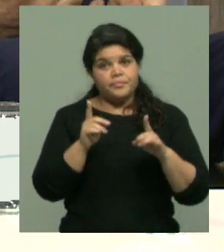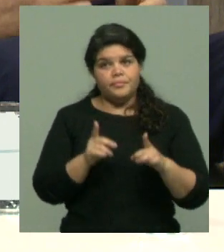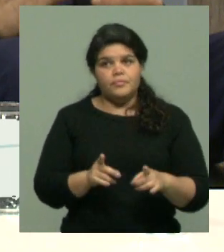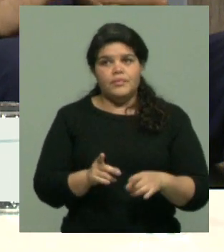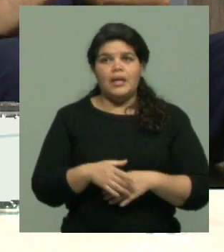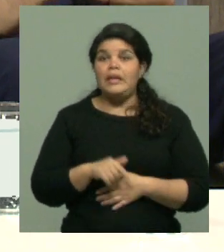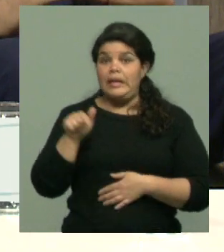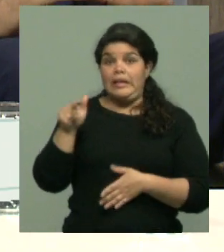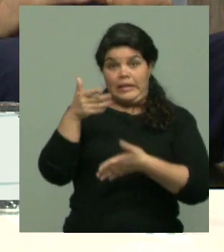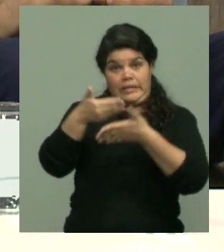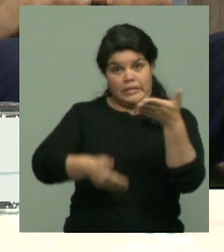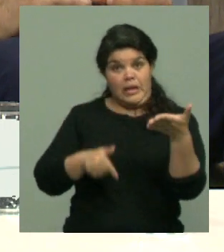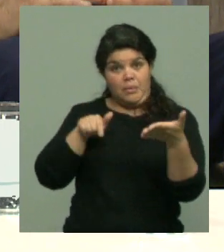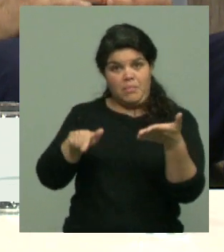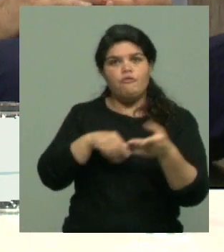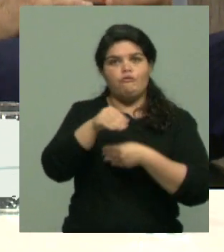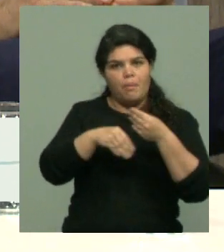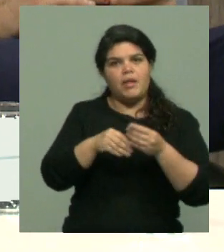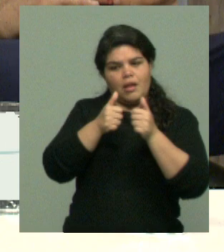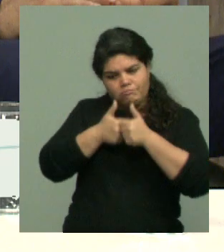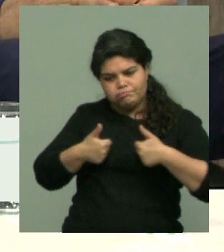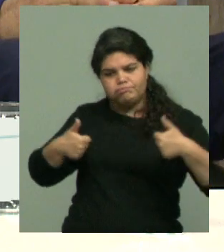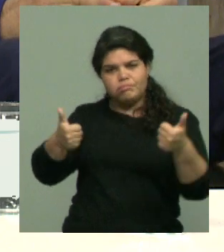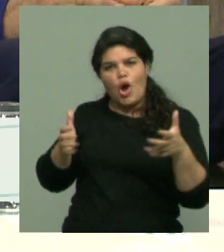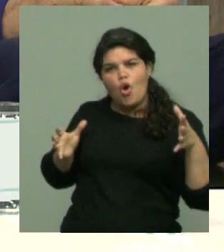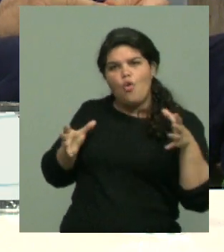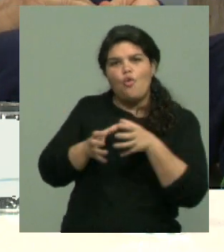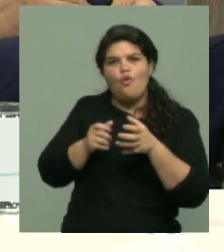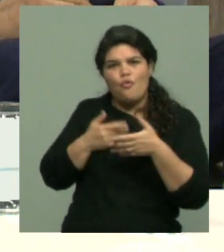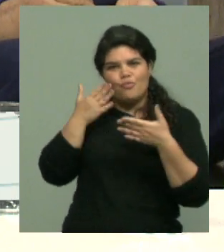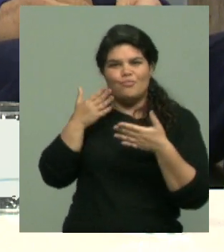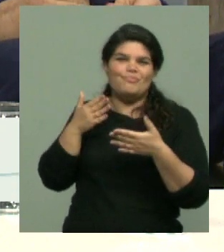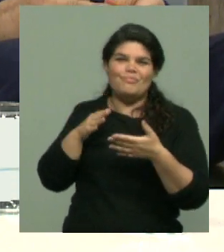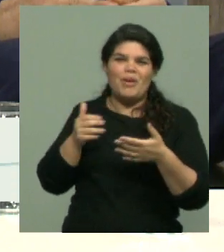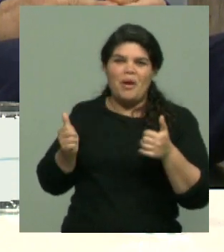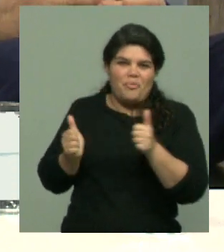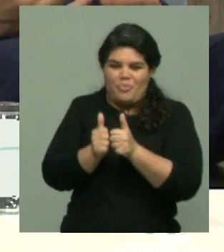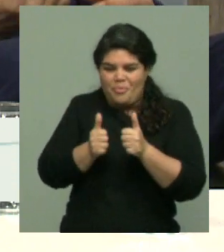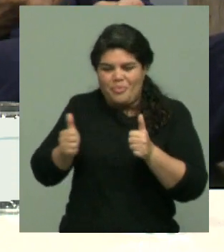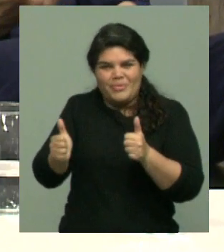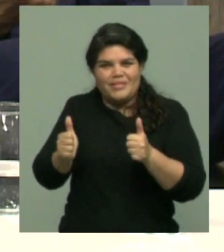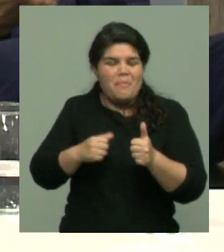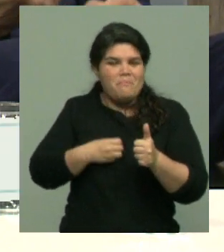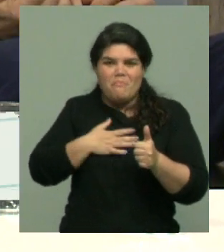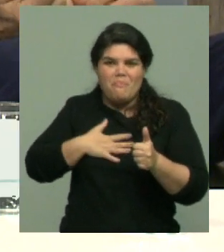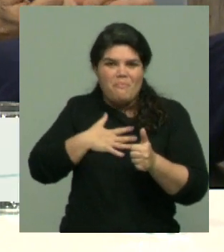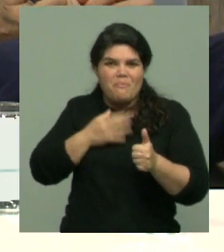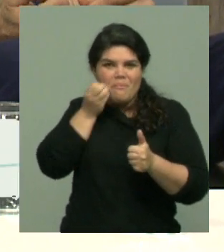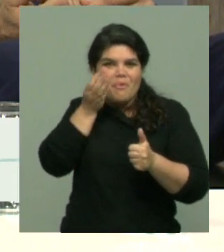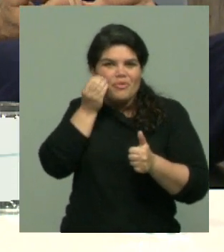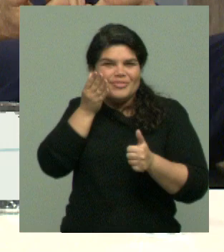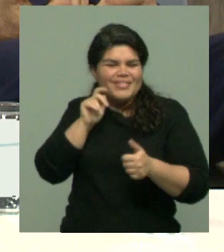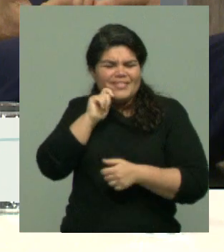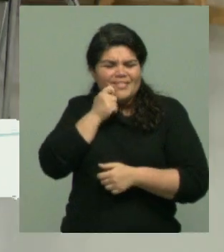cuando él rindió, bueno, también estaba su familia presente, así acompañándolo, estaban presentes realmente. Ha sido un momento muy emotivo, muy lindo.